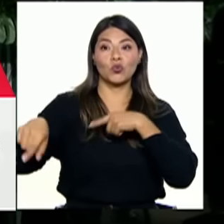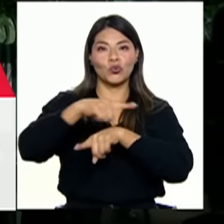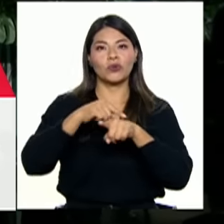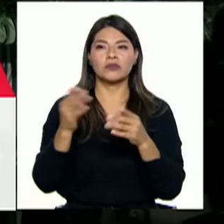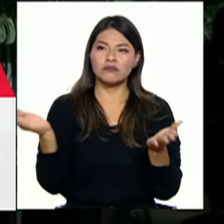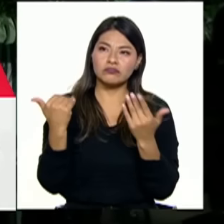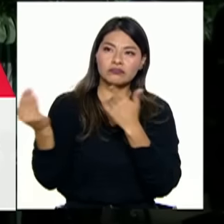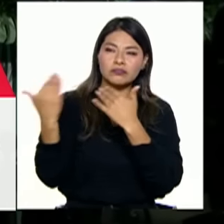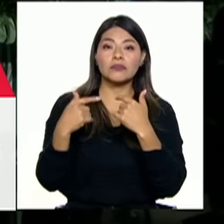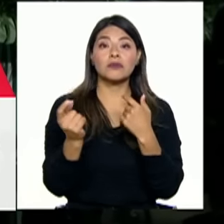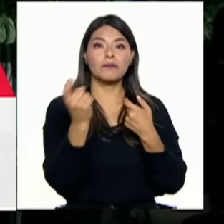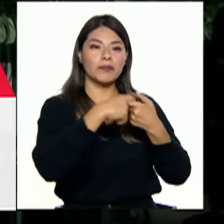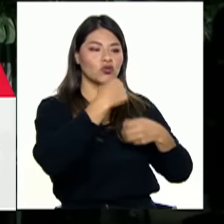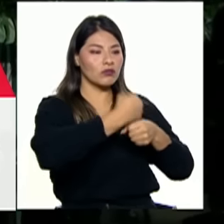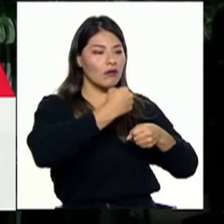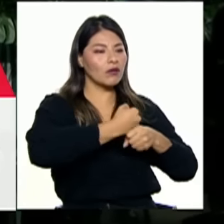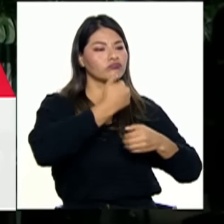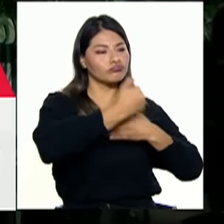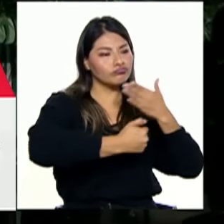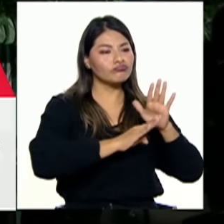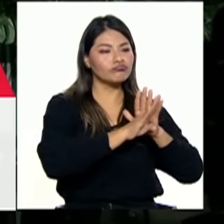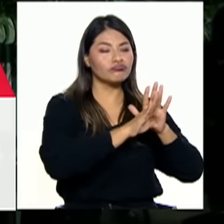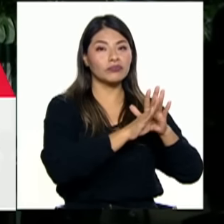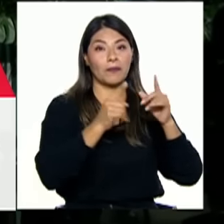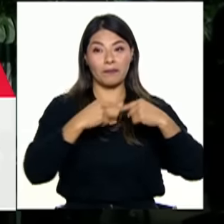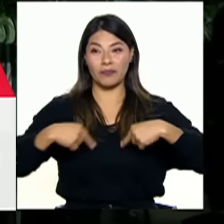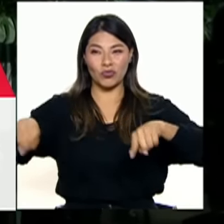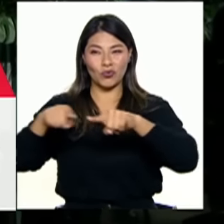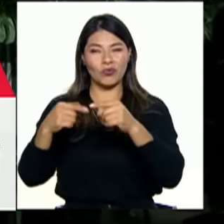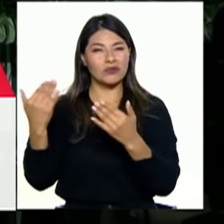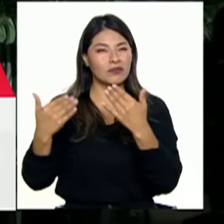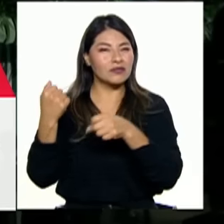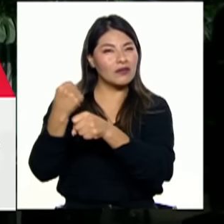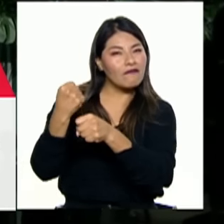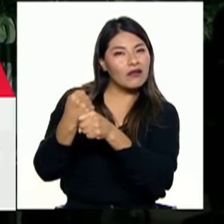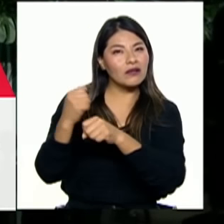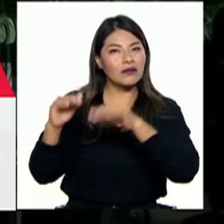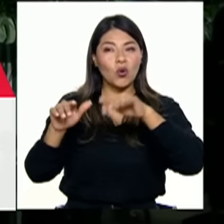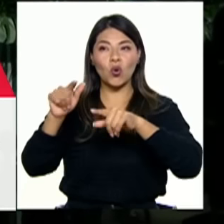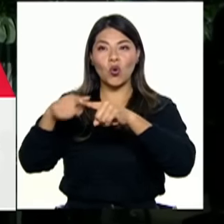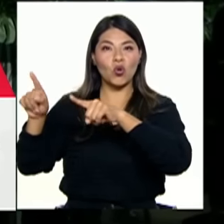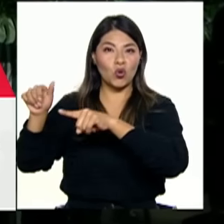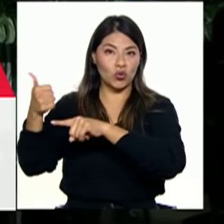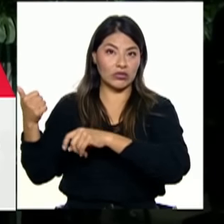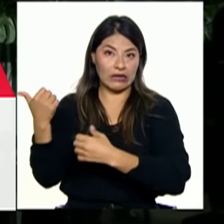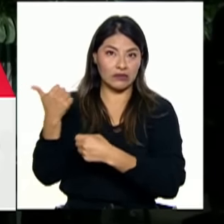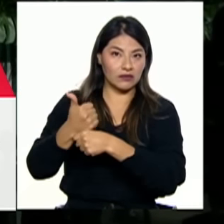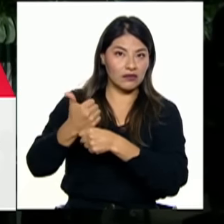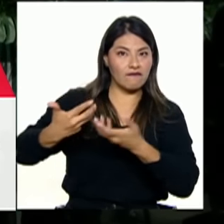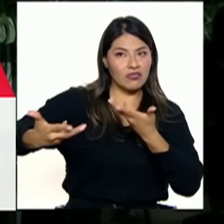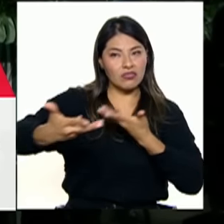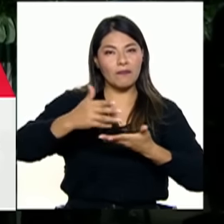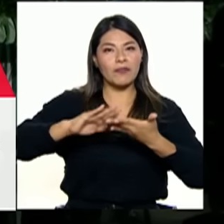empleo, mientras que el promedio del empleo formal en otras actividades económicas es